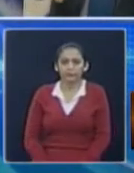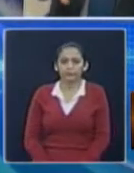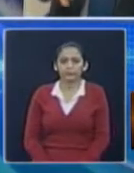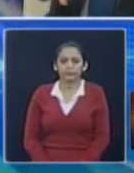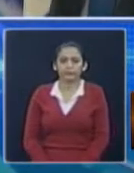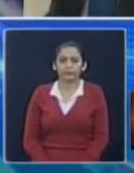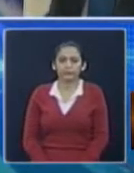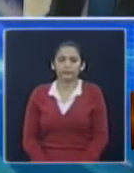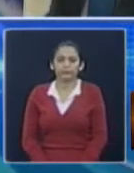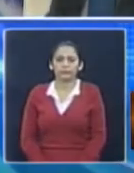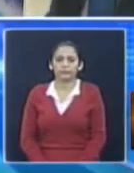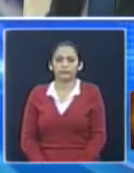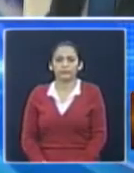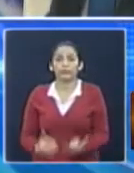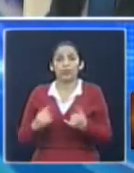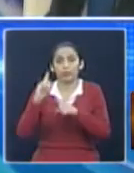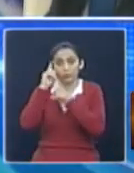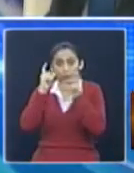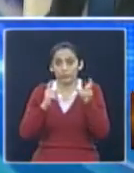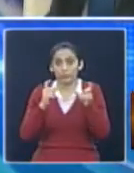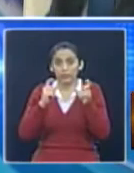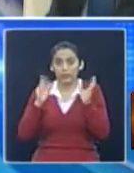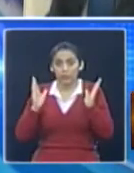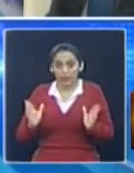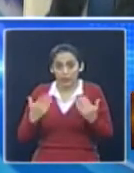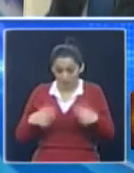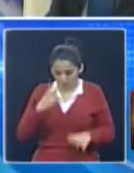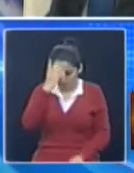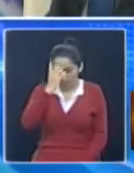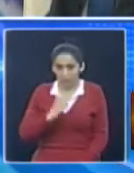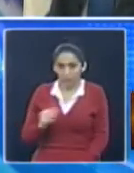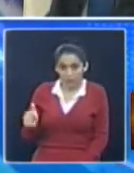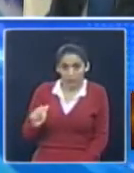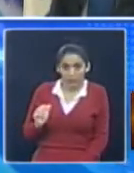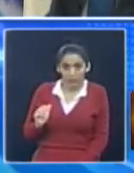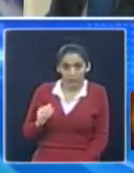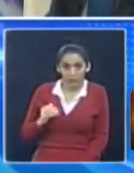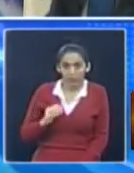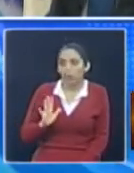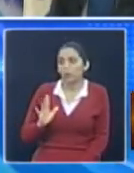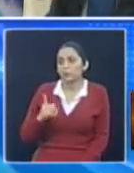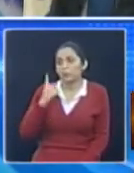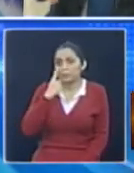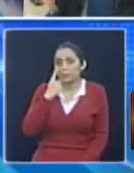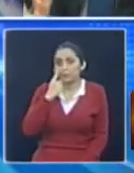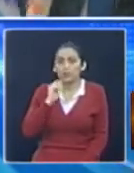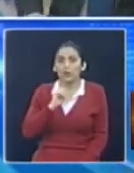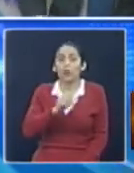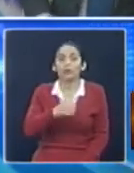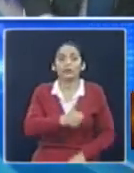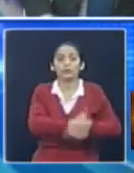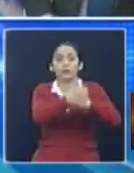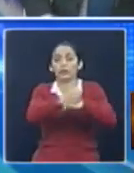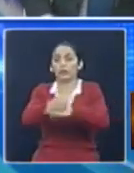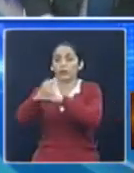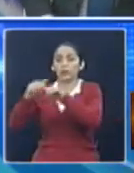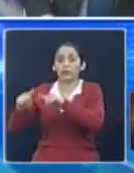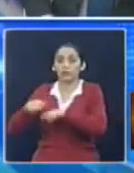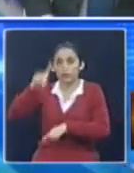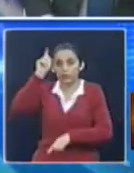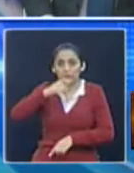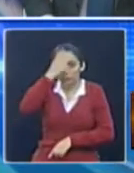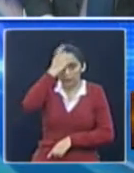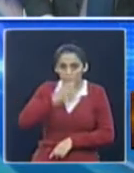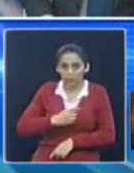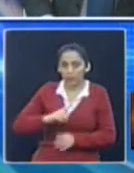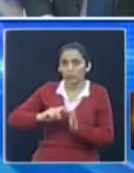En este momento ya ha actuado la Fiscalía. O sea, ¿cree que vamos por buen camino? Ojalá actúen los organismos cuando deben actuar. Creo que la Contraloría también está